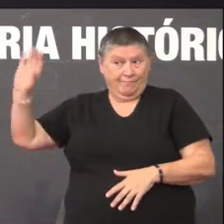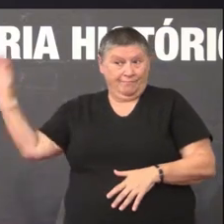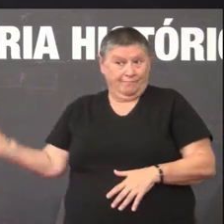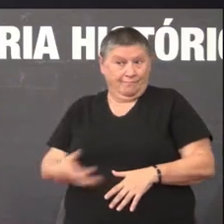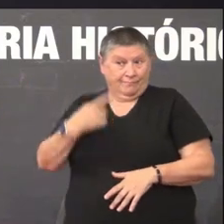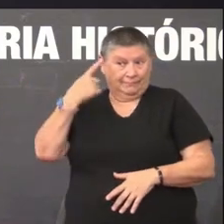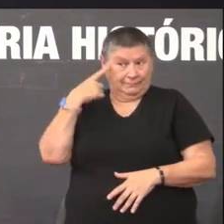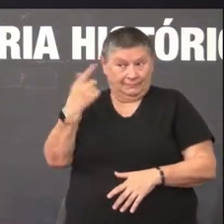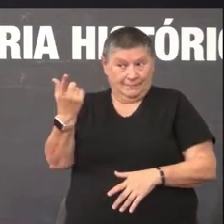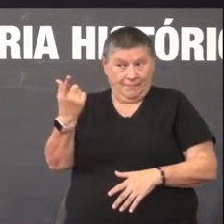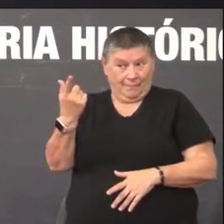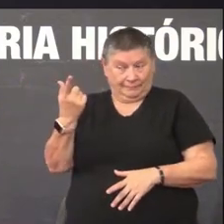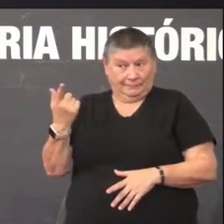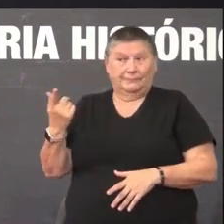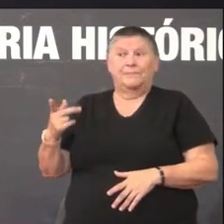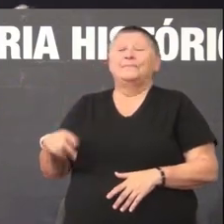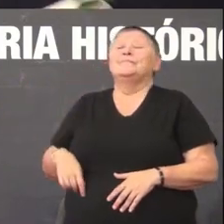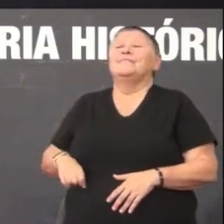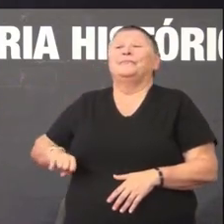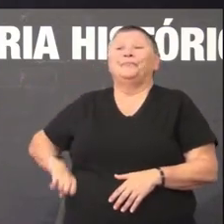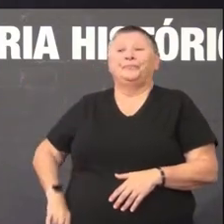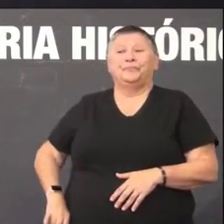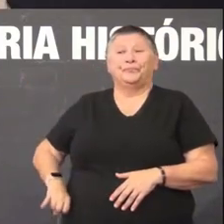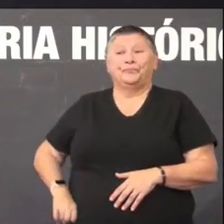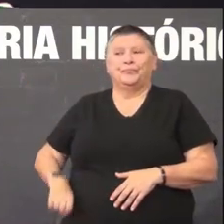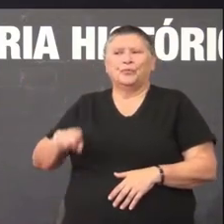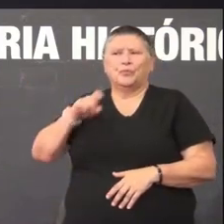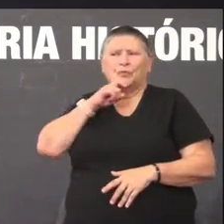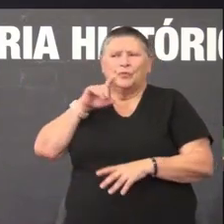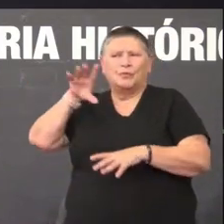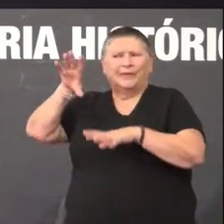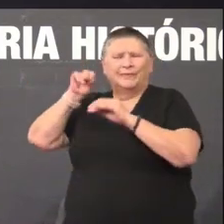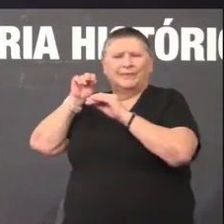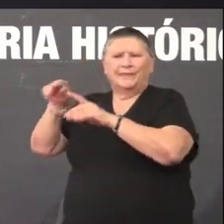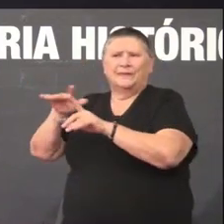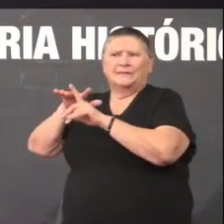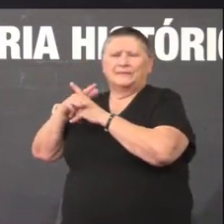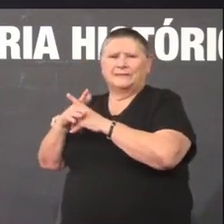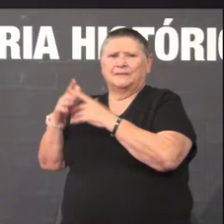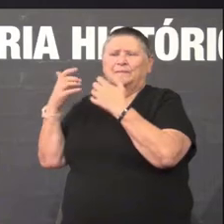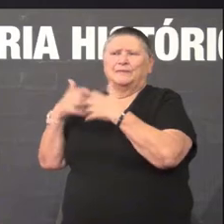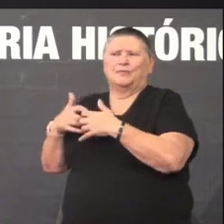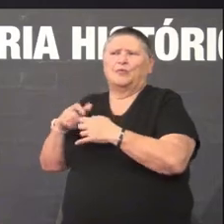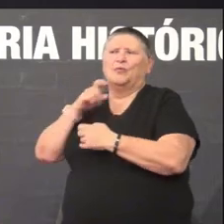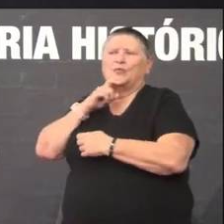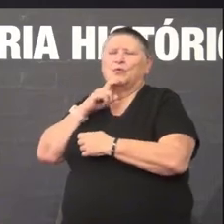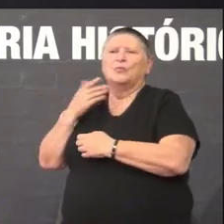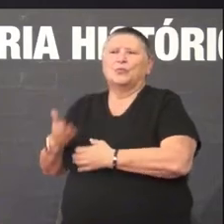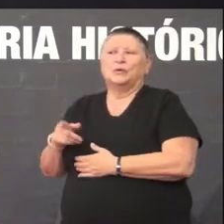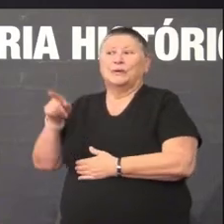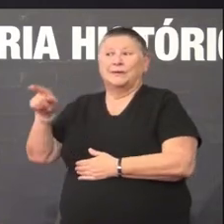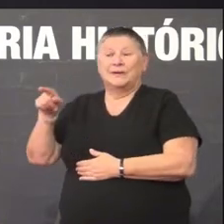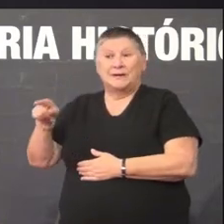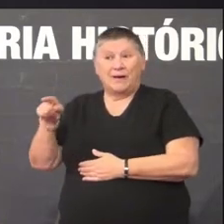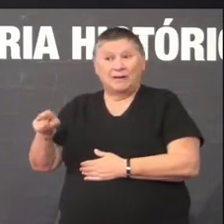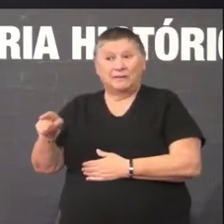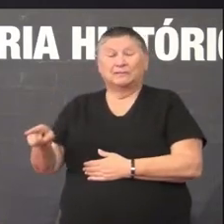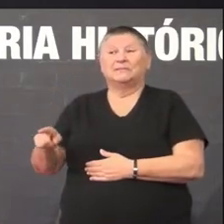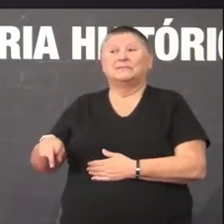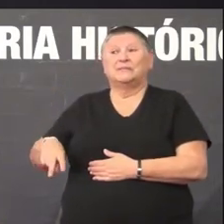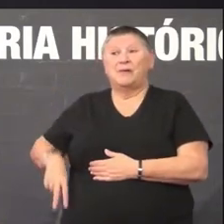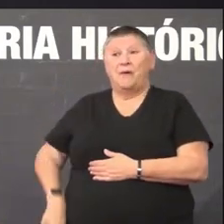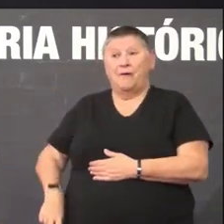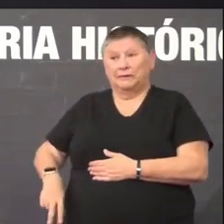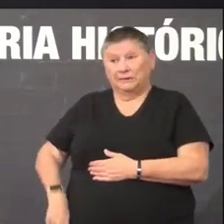creo que para entender cómo funciona el sistema es muy importante. Urdangarín se podía haber convertido en un